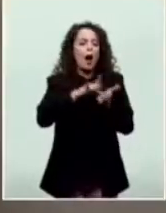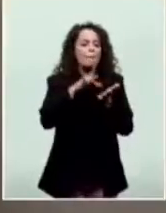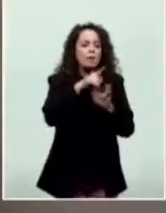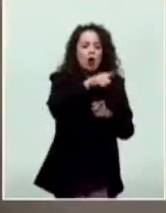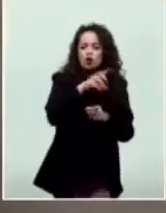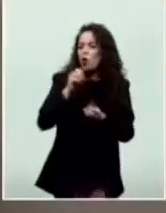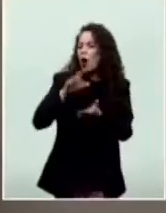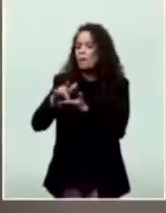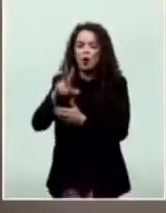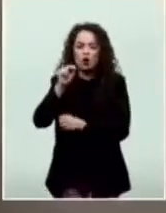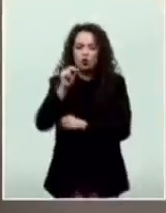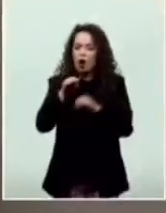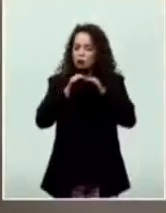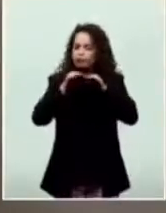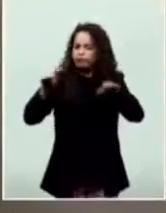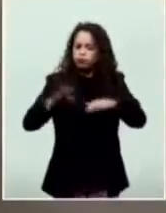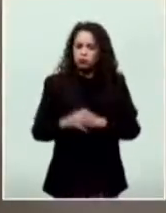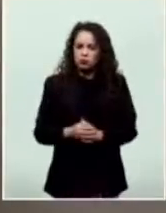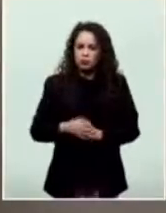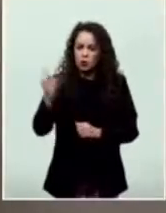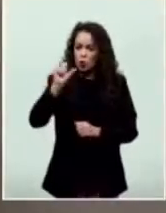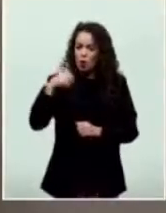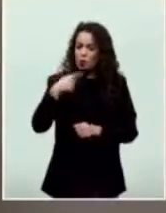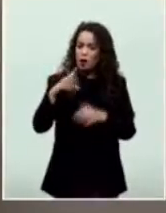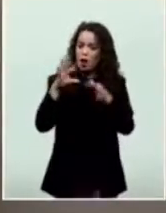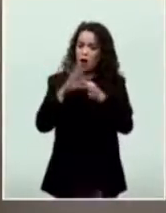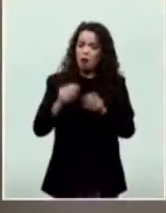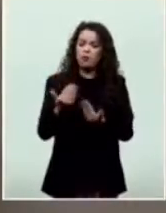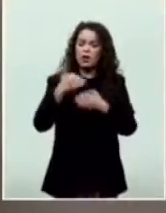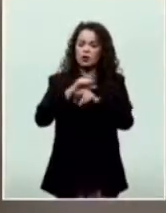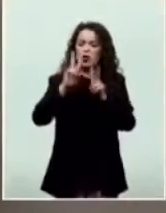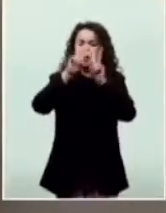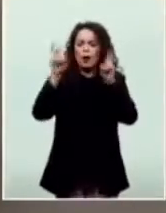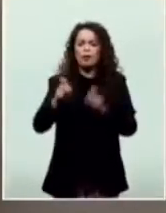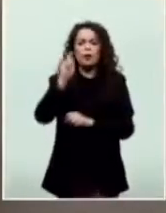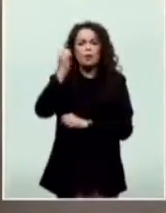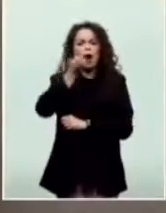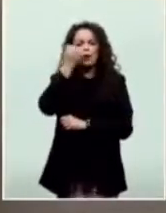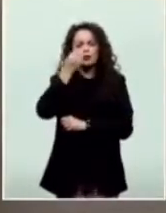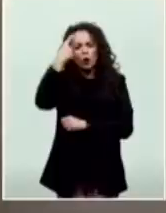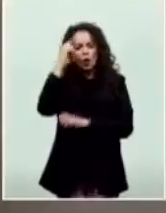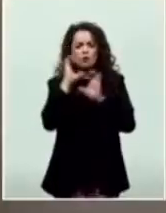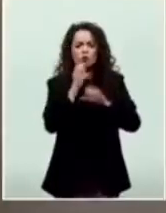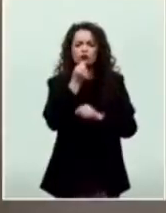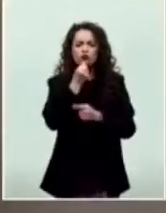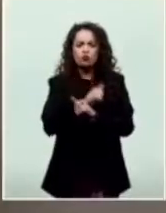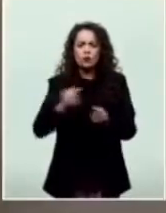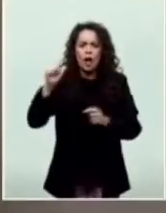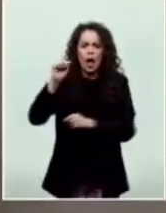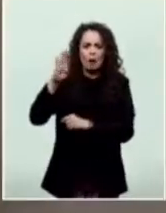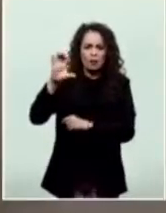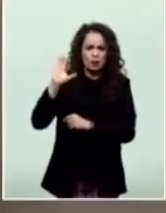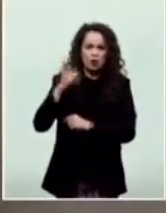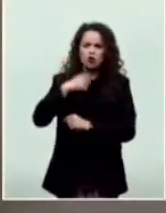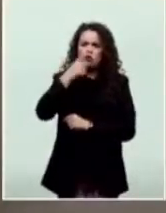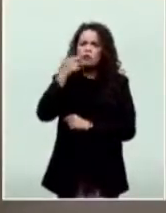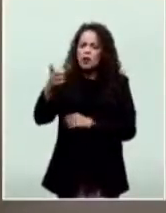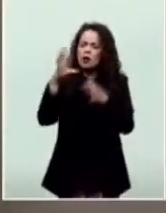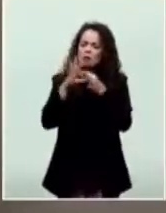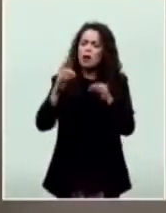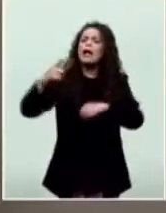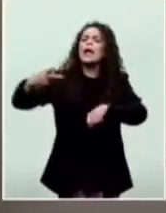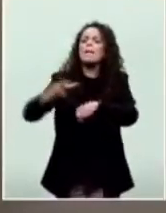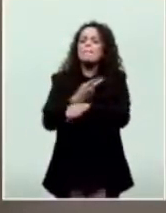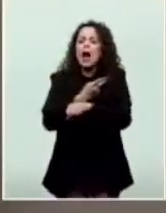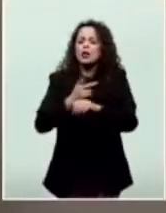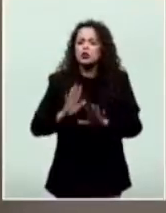ABC, venía un capítulo de hechos, ¿no? Pues donde decía lo que había pasado, donde, bueno,